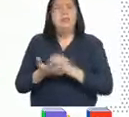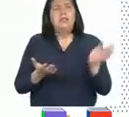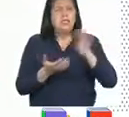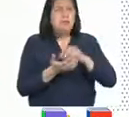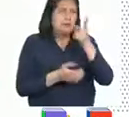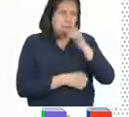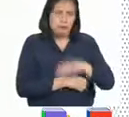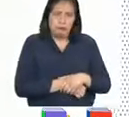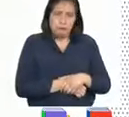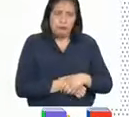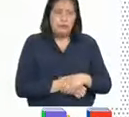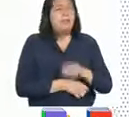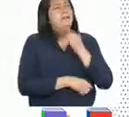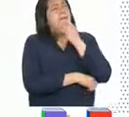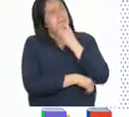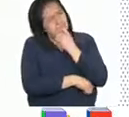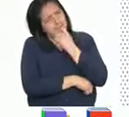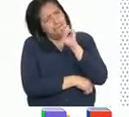¿qué más?